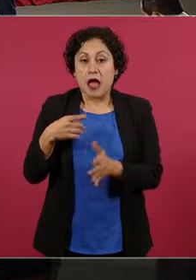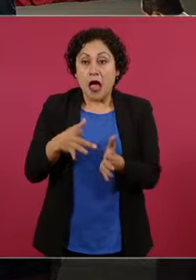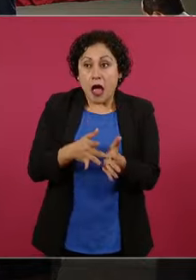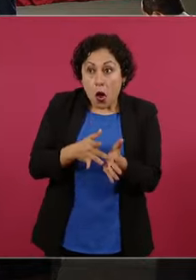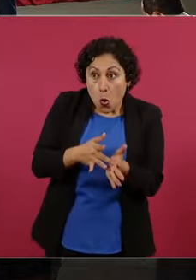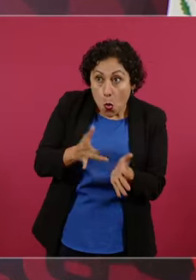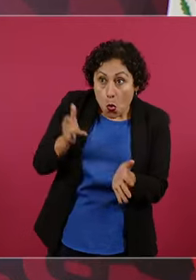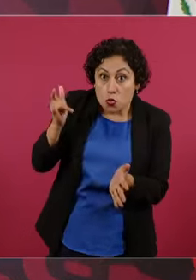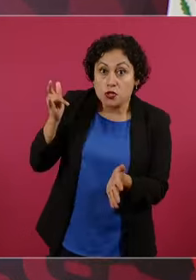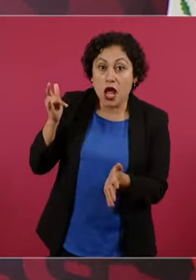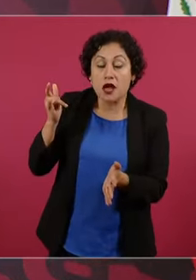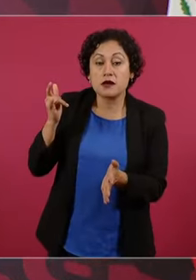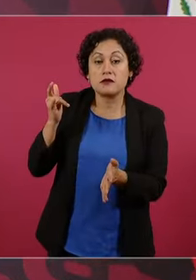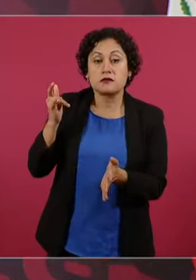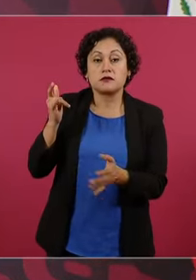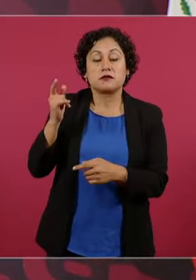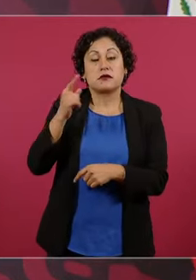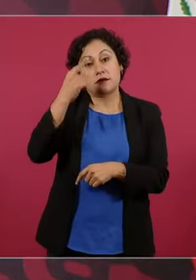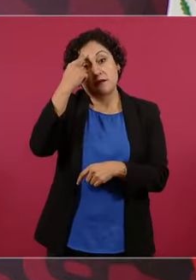prohibido,